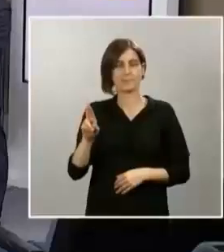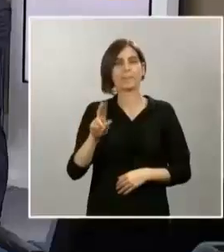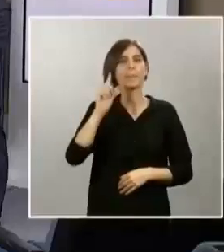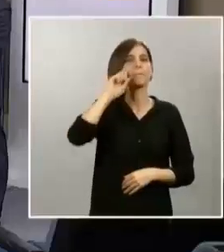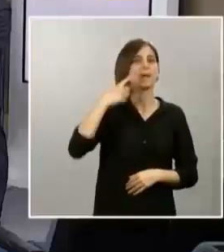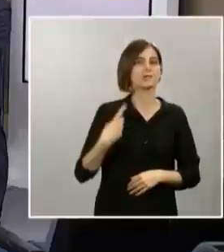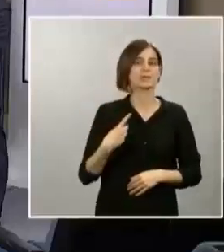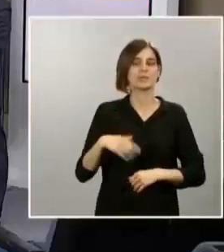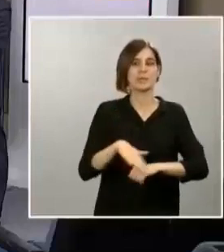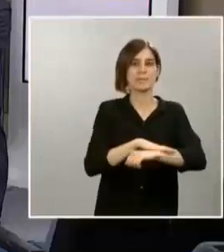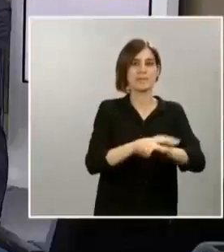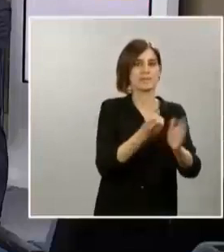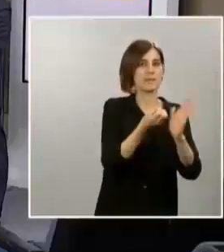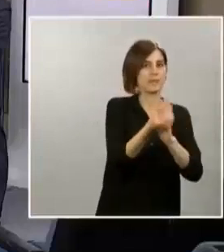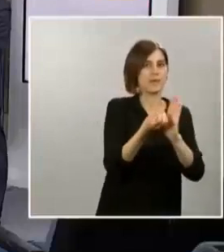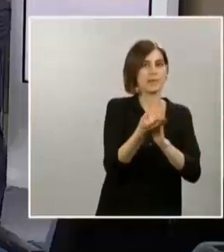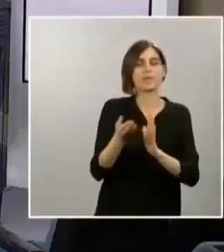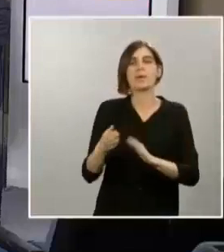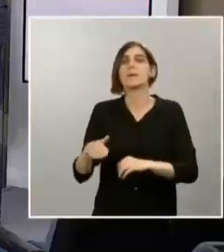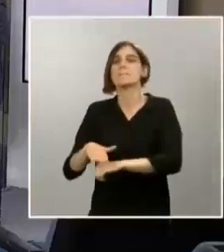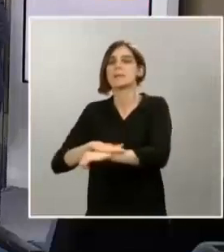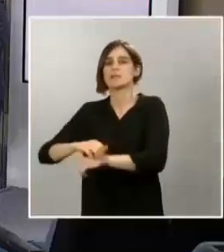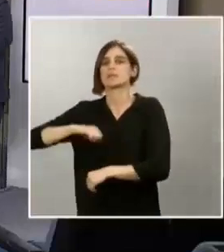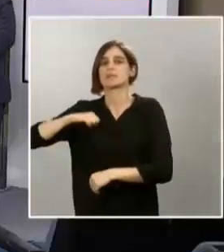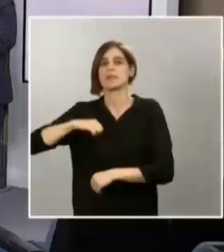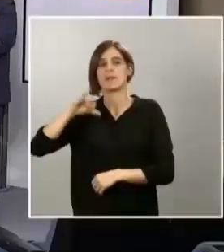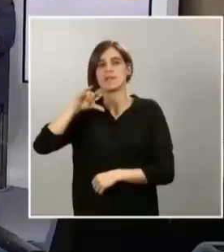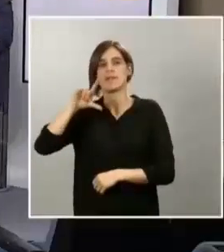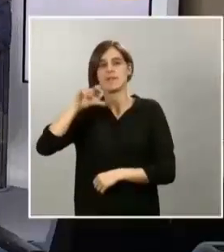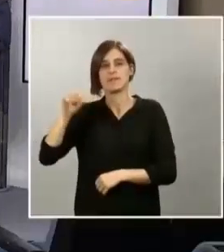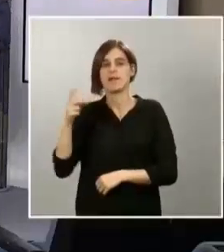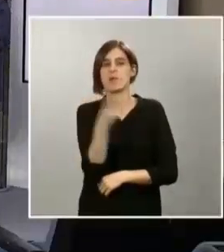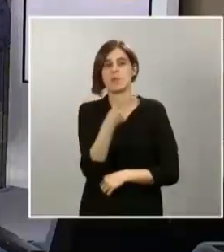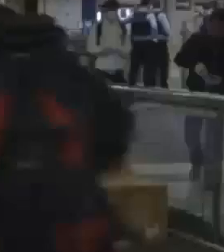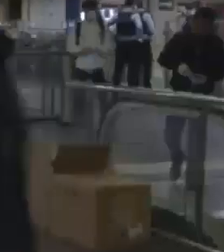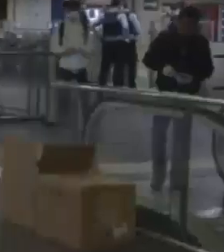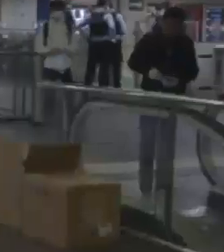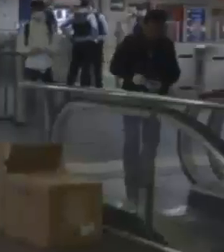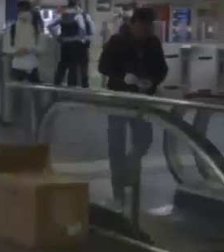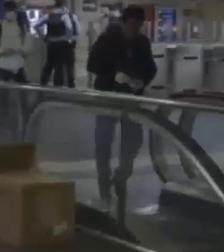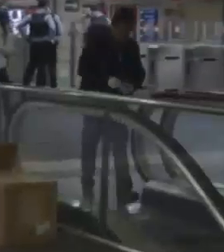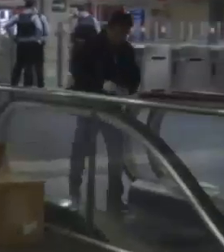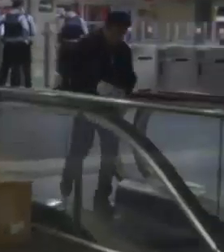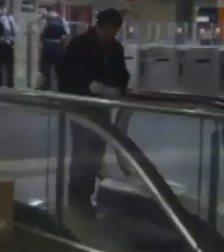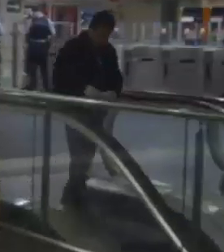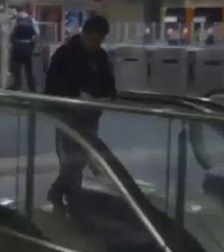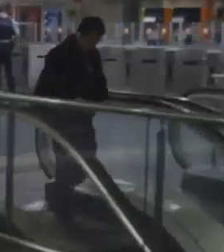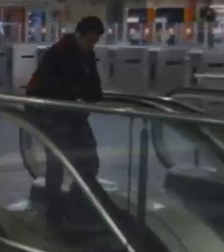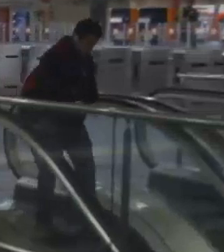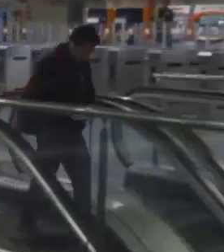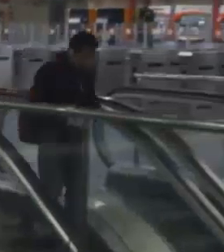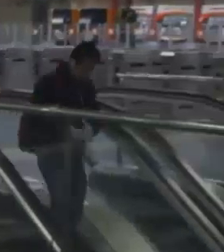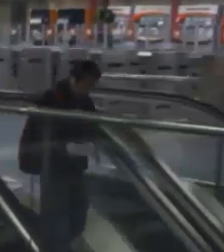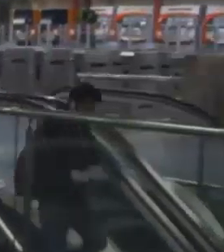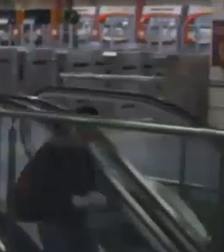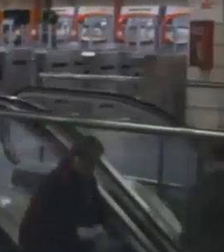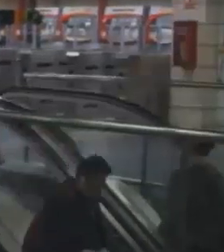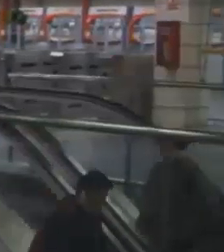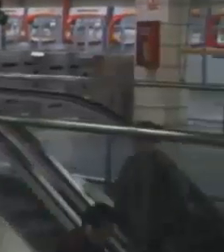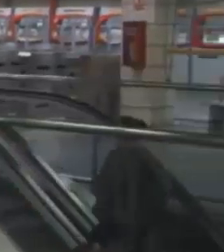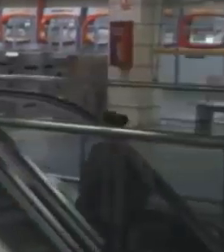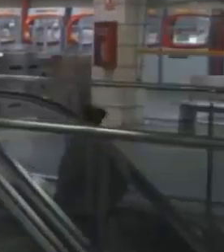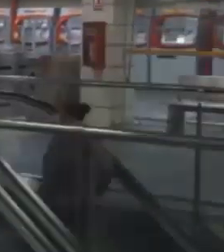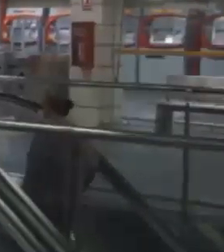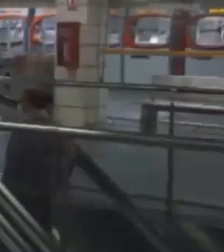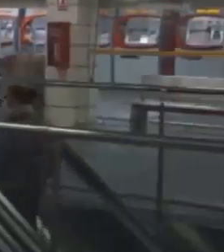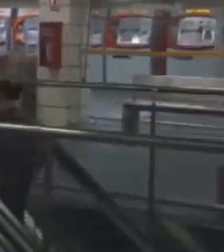el número global de casos notificados supera los 170 mil los datos se conocen un día después de que algunos sectores